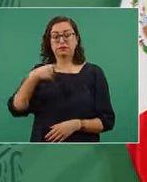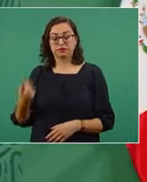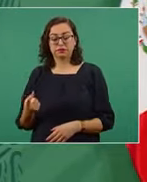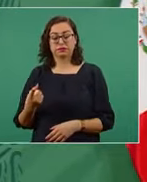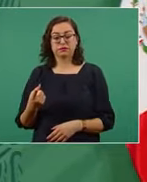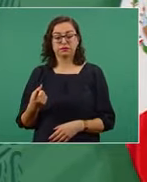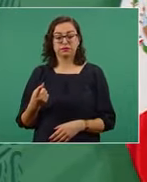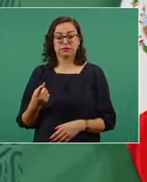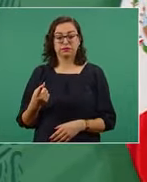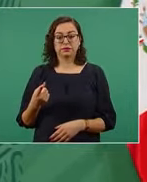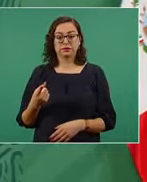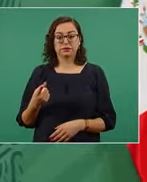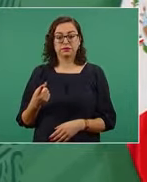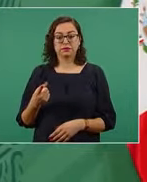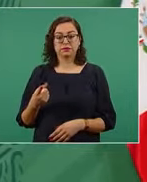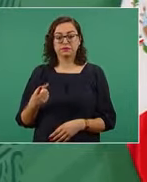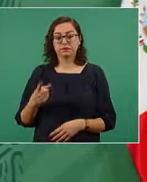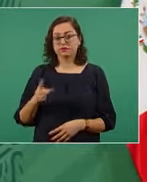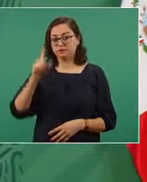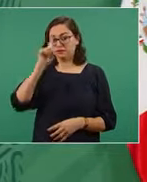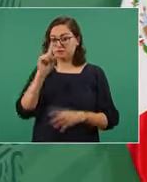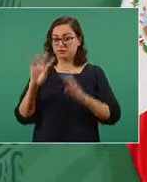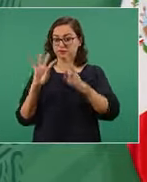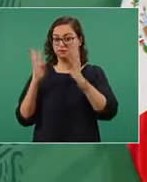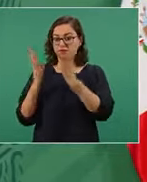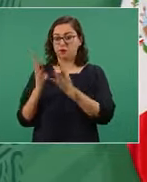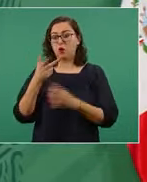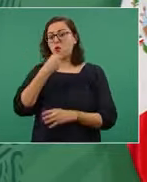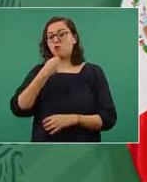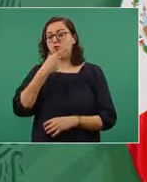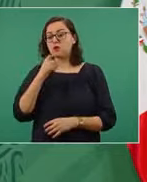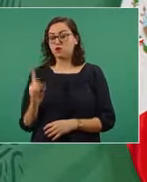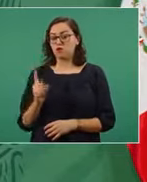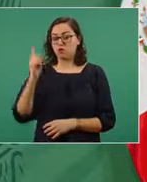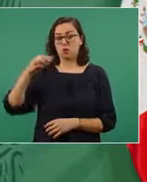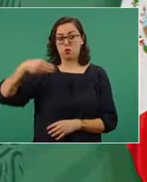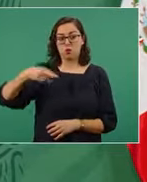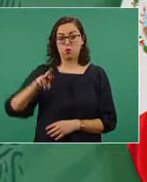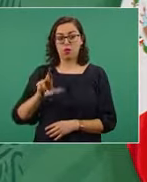como el consejero Murayama.